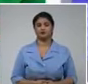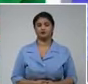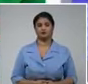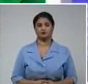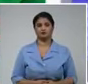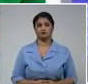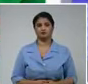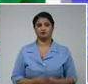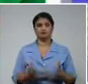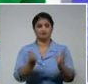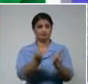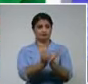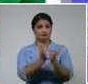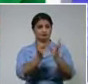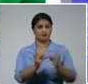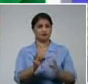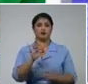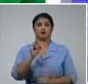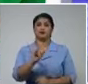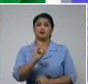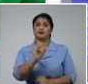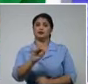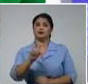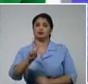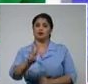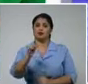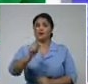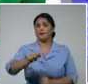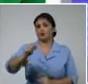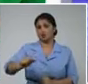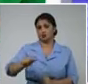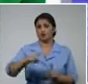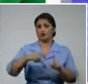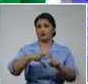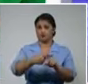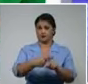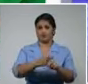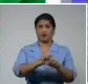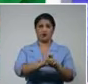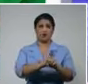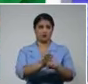diagnosticaron 772 personas con COVID-19,